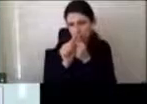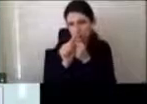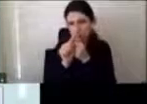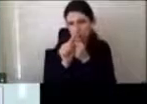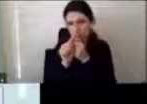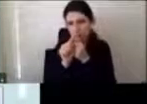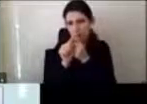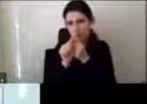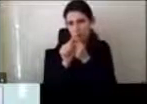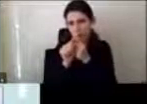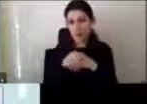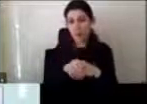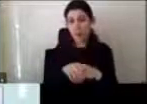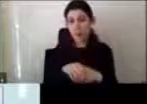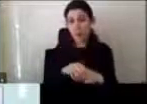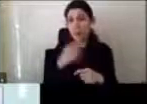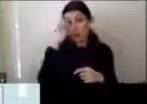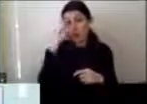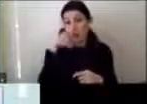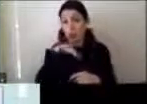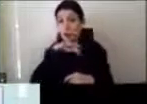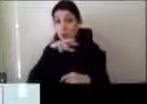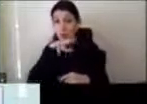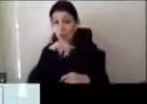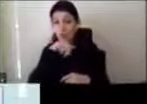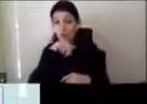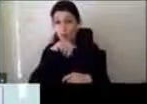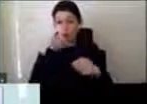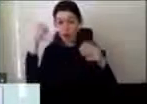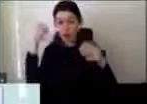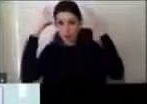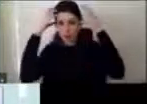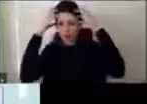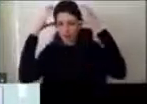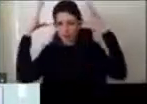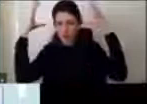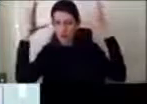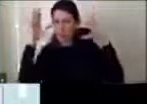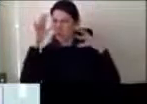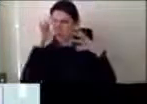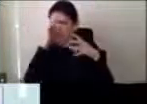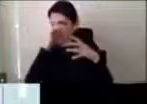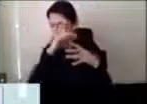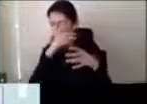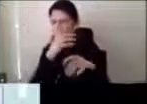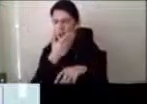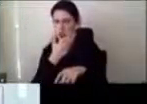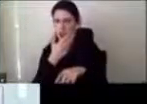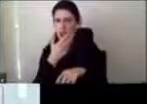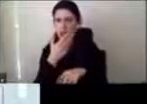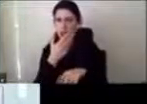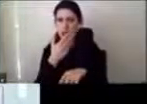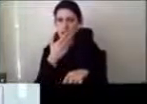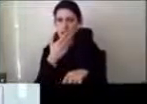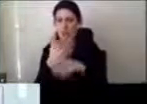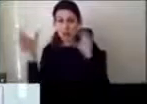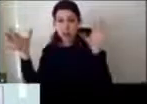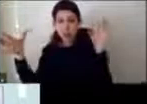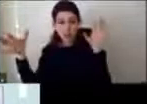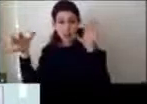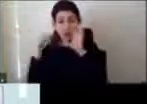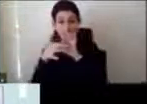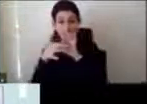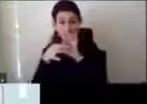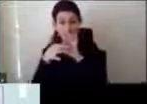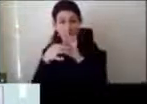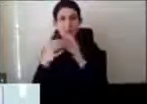fisiológicamente. En cambio, en el adulto, que tiene un cerebro mucho más complejo, esta conectividad